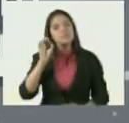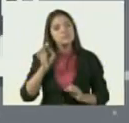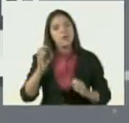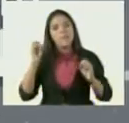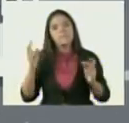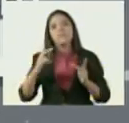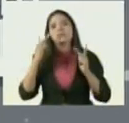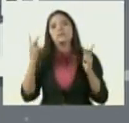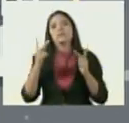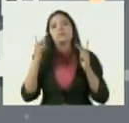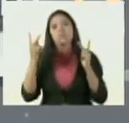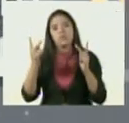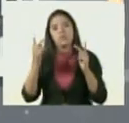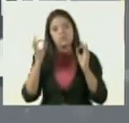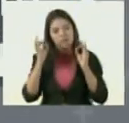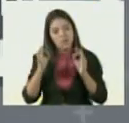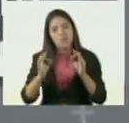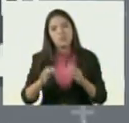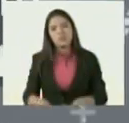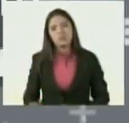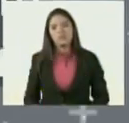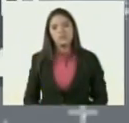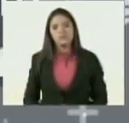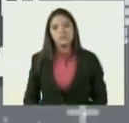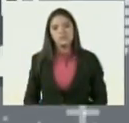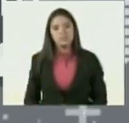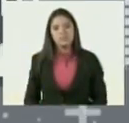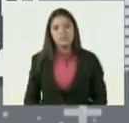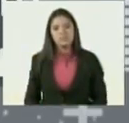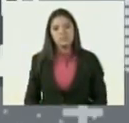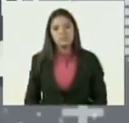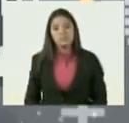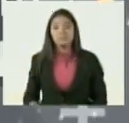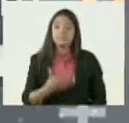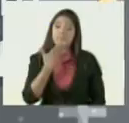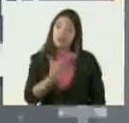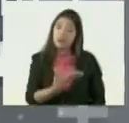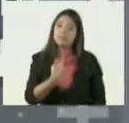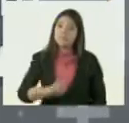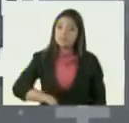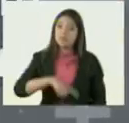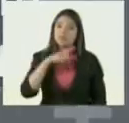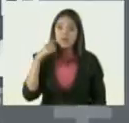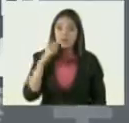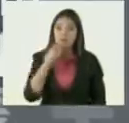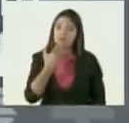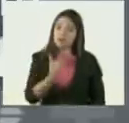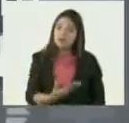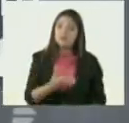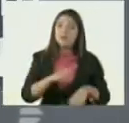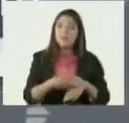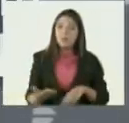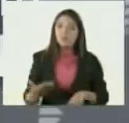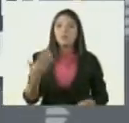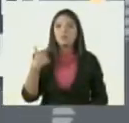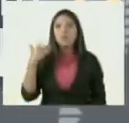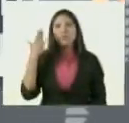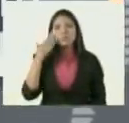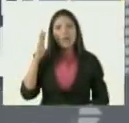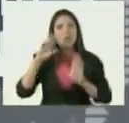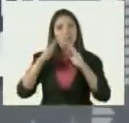victorioso más temprano que tarde. Yo le agradezco al presidente Putin, porque sé que en el